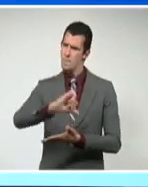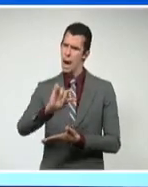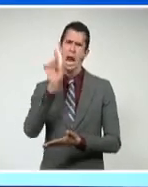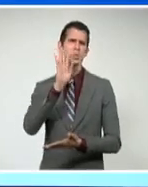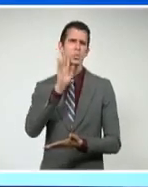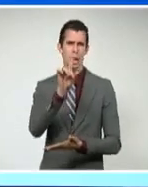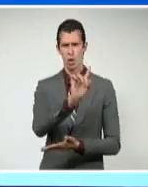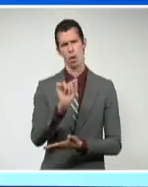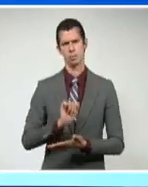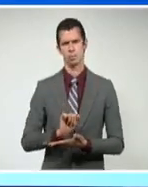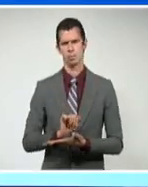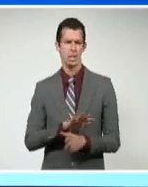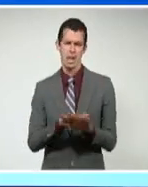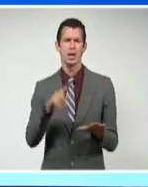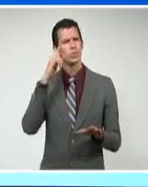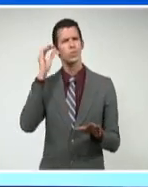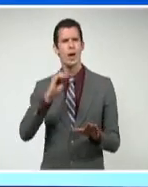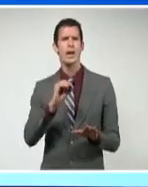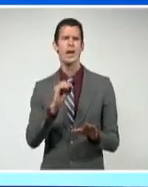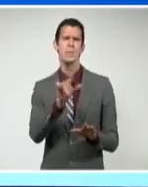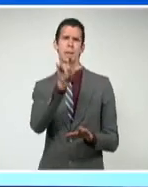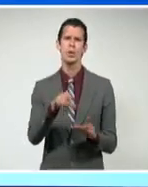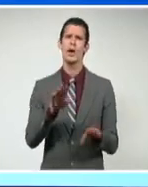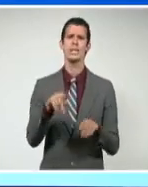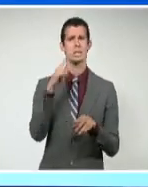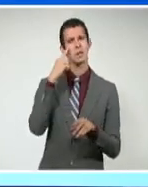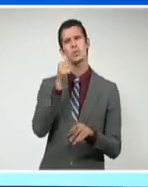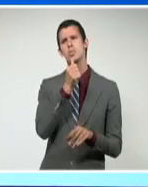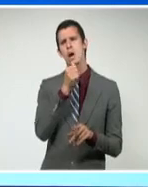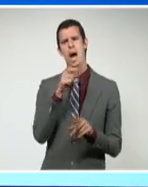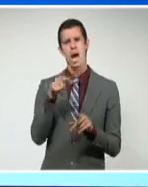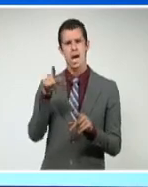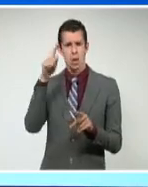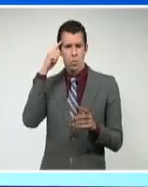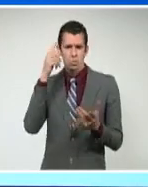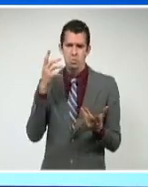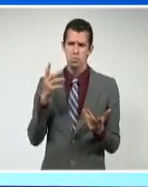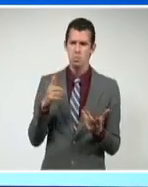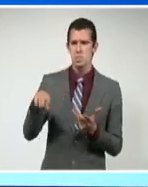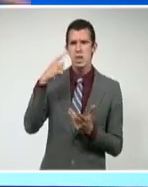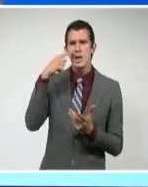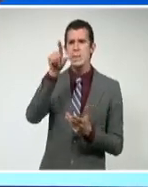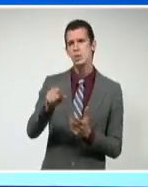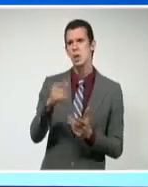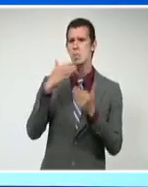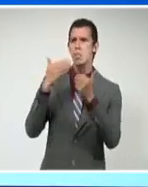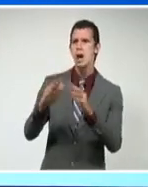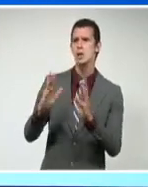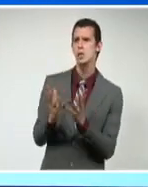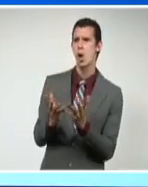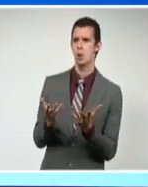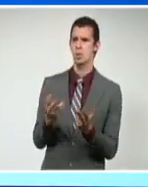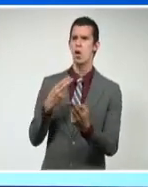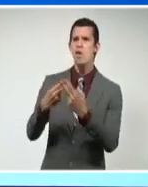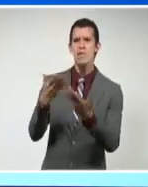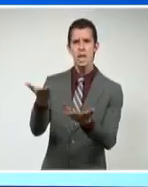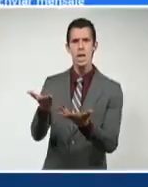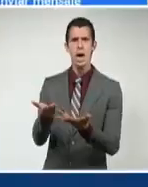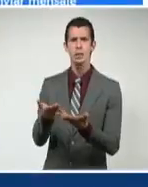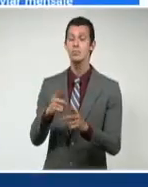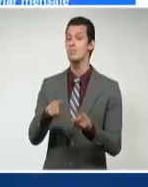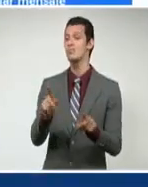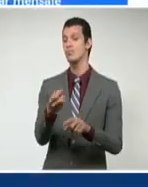que de eso ya muy poca gente tiene dudas. En el 27N, los segundos, entre mercenarios unos y